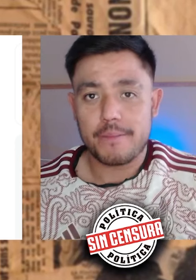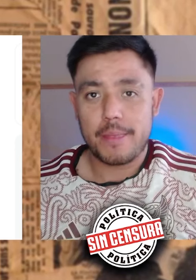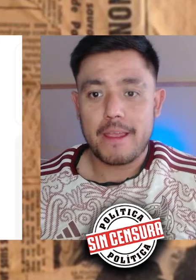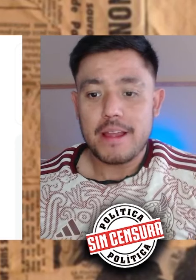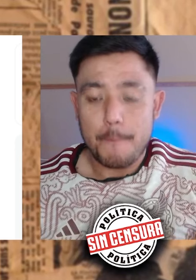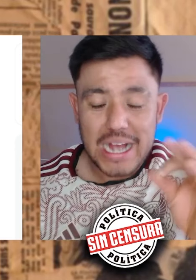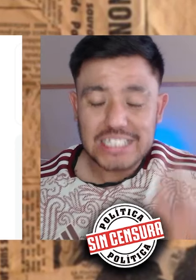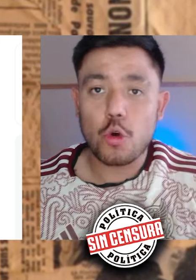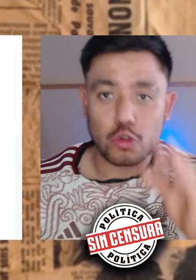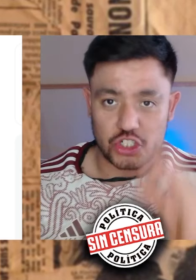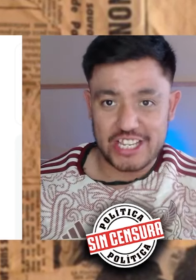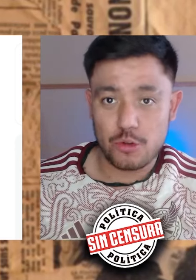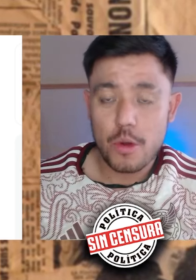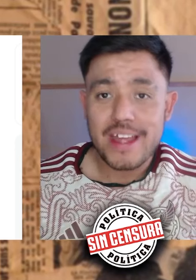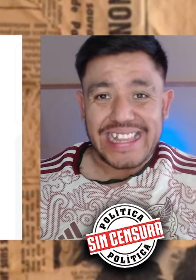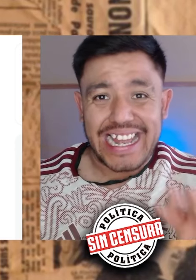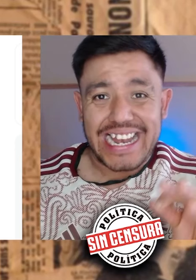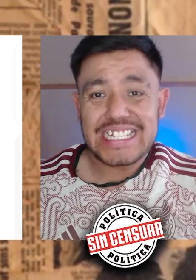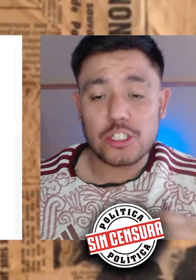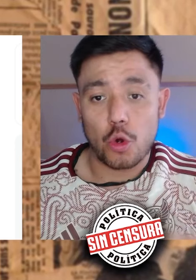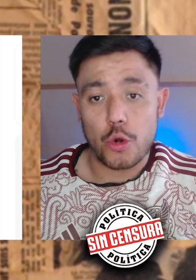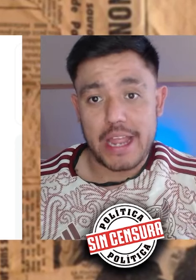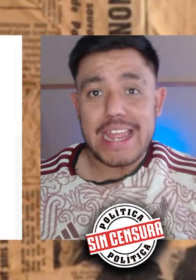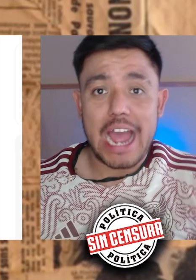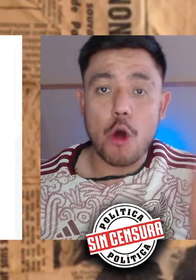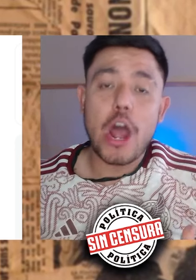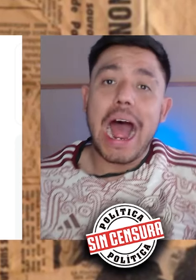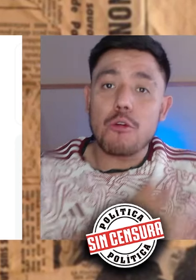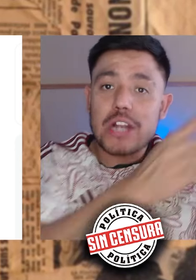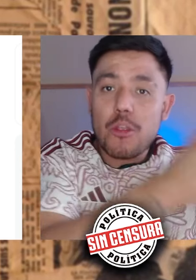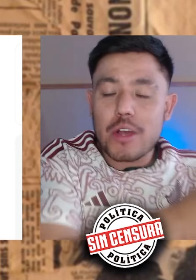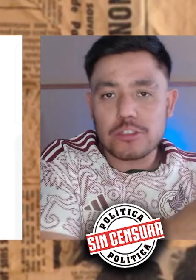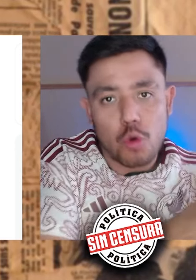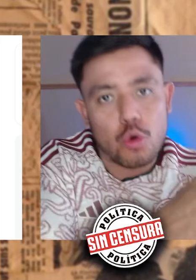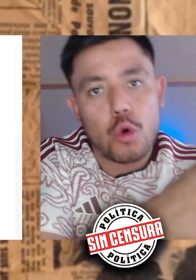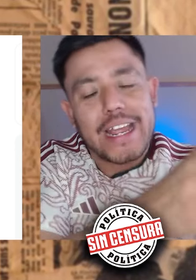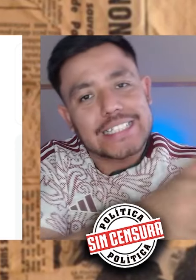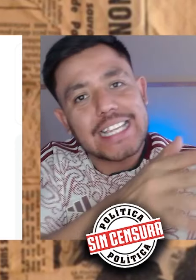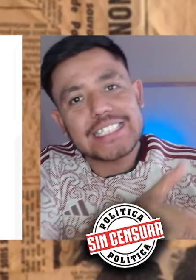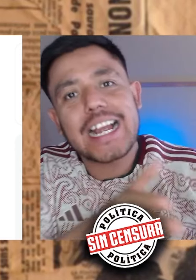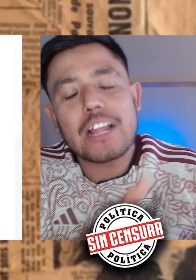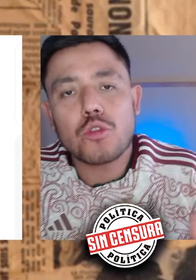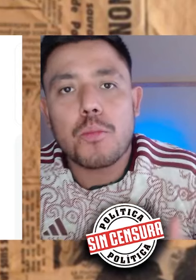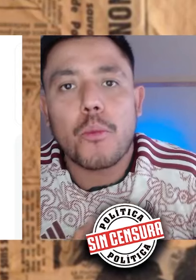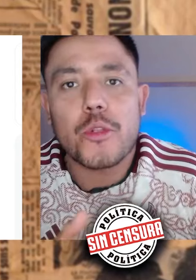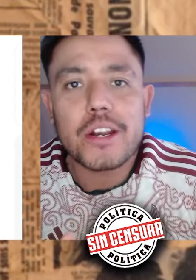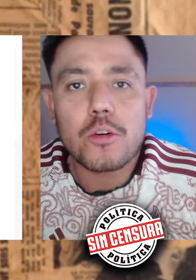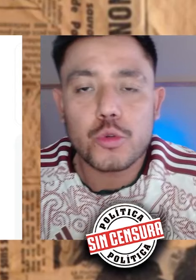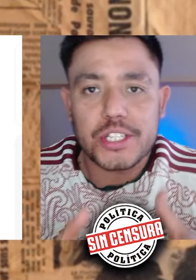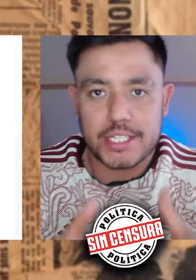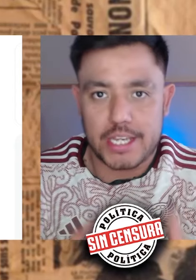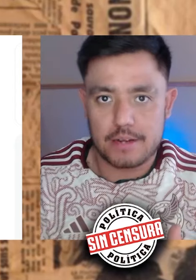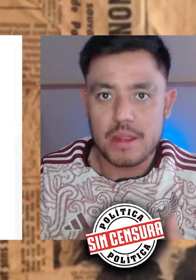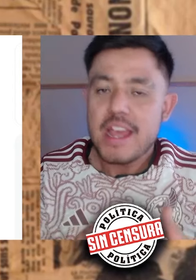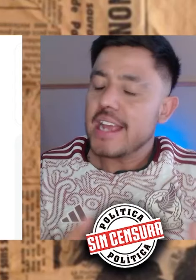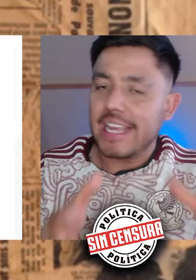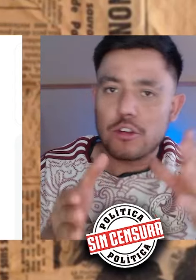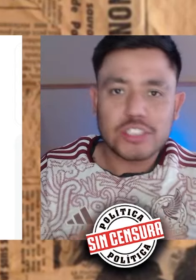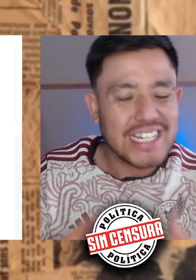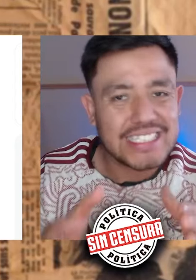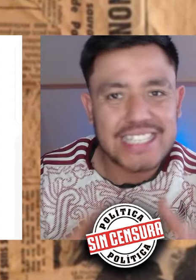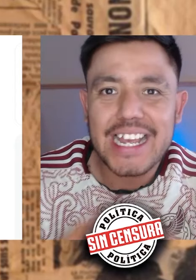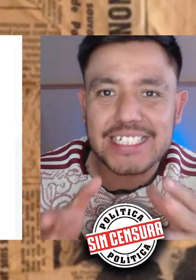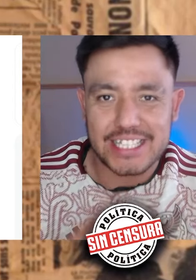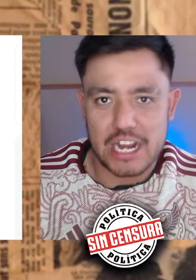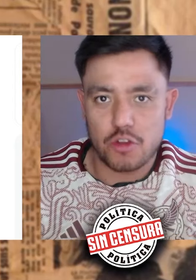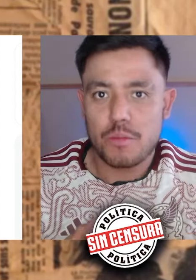fraude más conocido de la historia y ahora aunado a esto con lo que está sacando el poder judicial que no